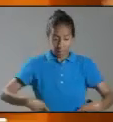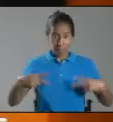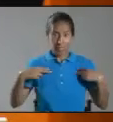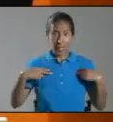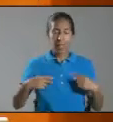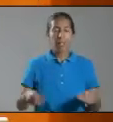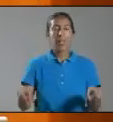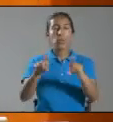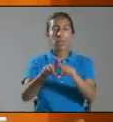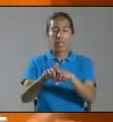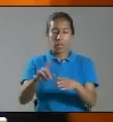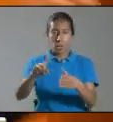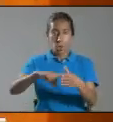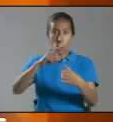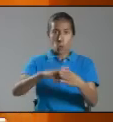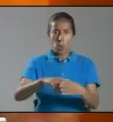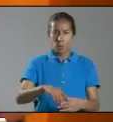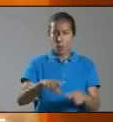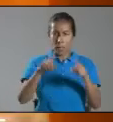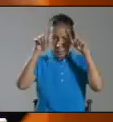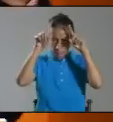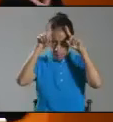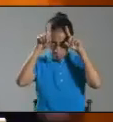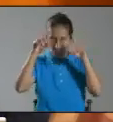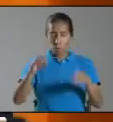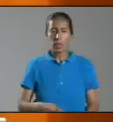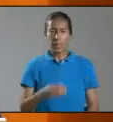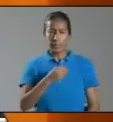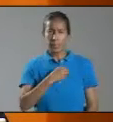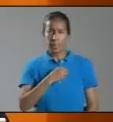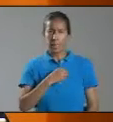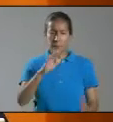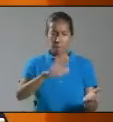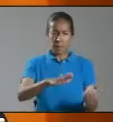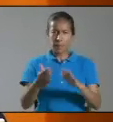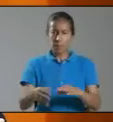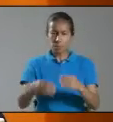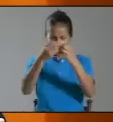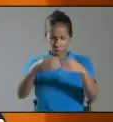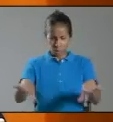Entonces, cuando el diablo quiere matarnos y destruirnos, ¿qué va a hacer?